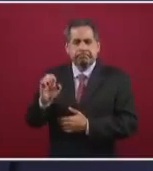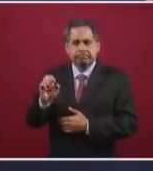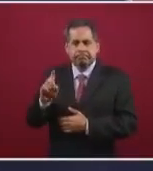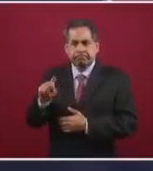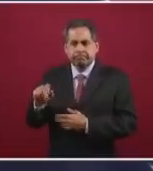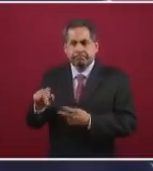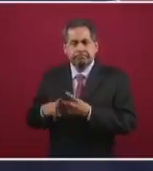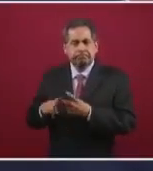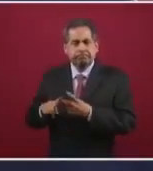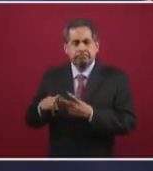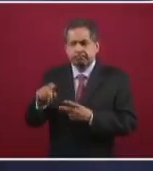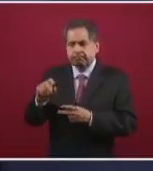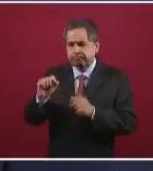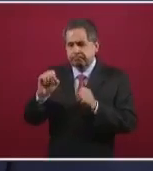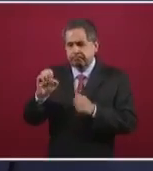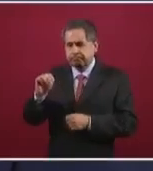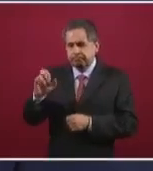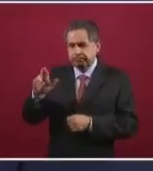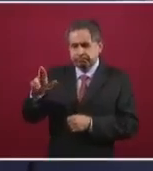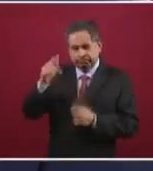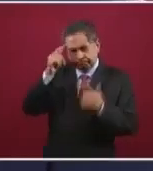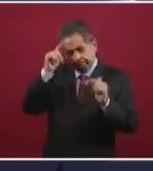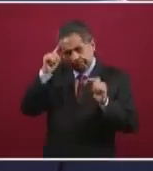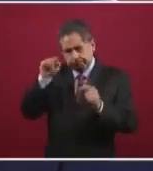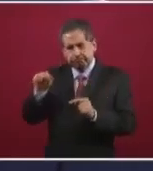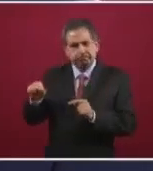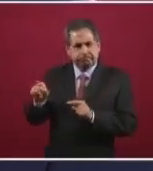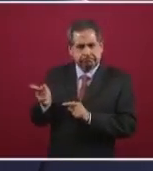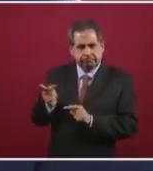a la Secretaría de Marina, desde luego